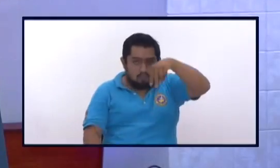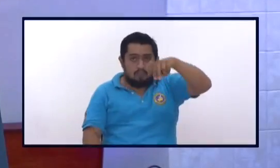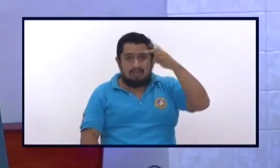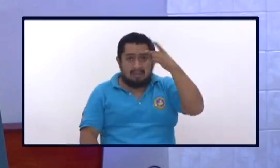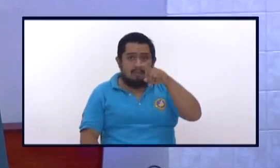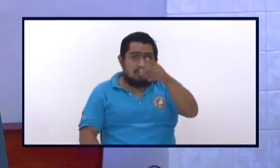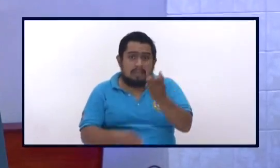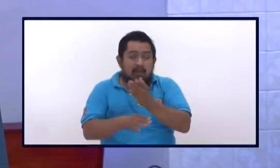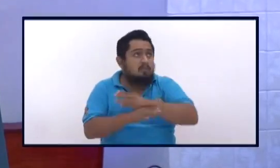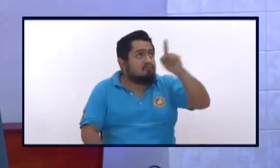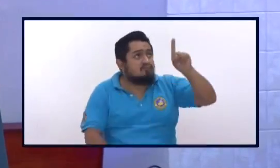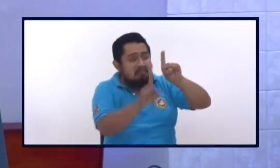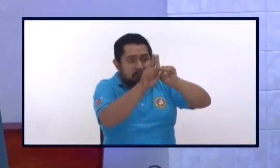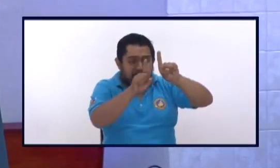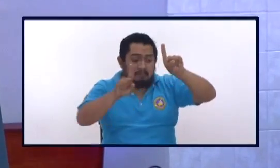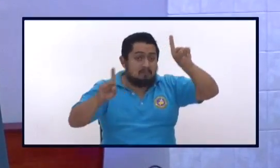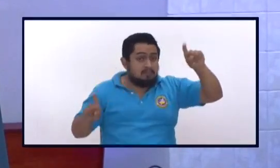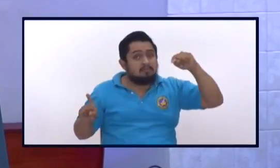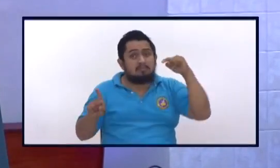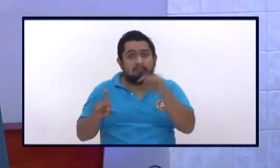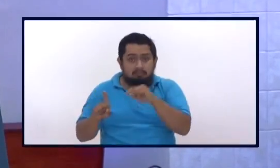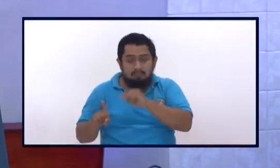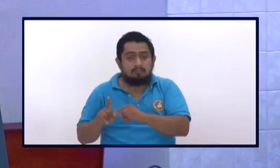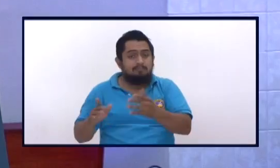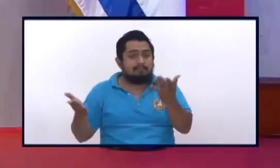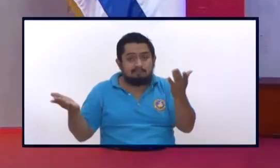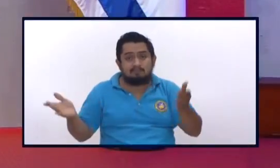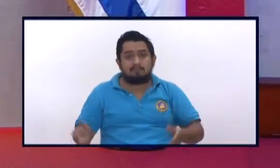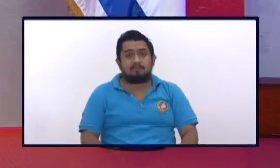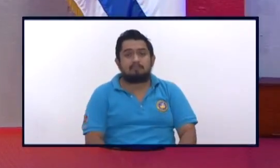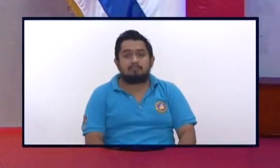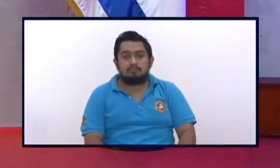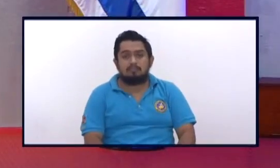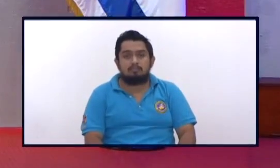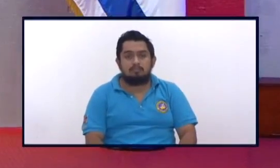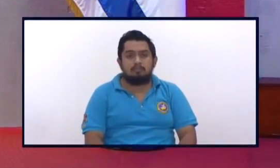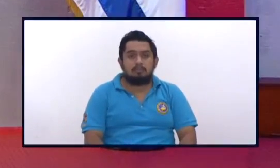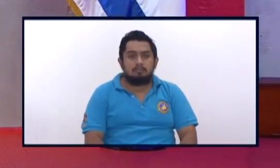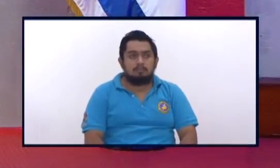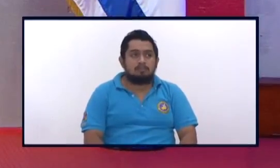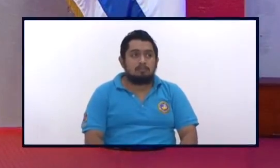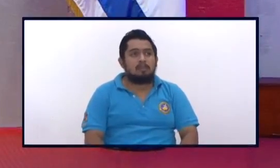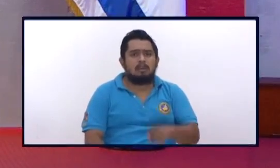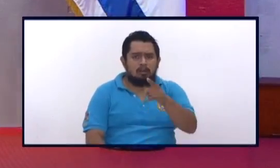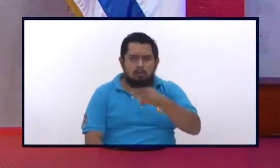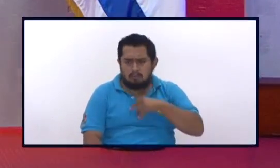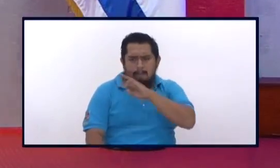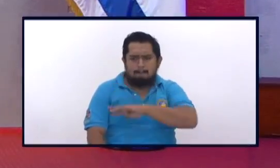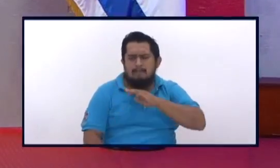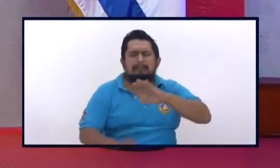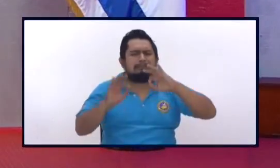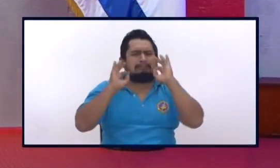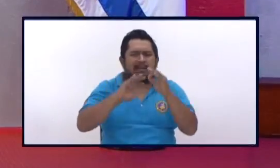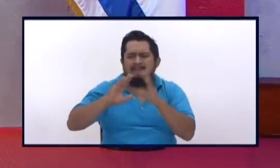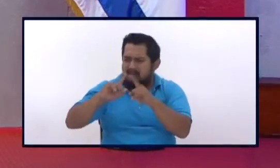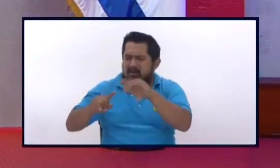porque estabas lejos del rango de la cobertura de dios y tenías un gran ministerio y tenías una gran